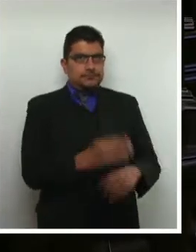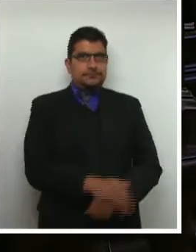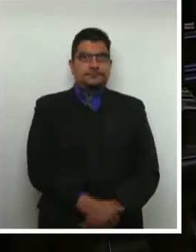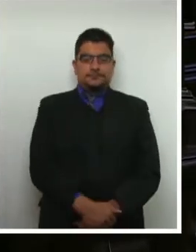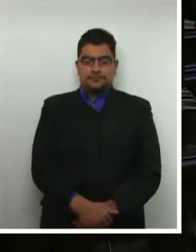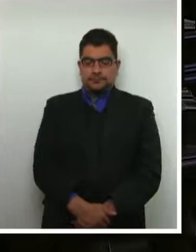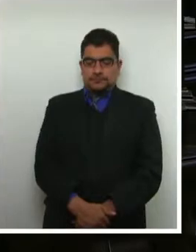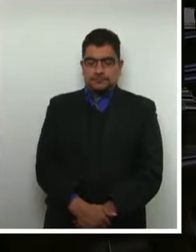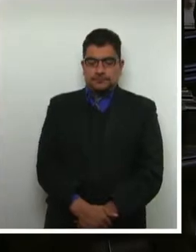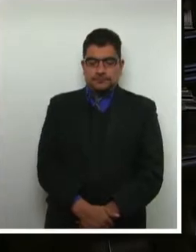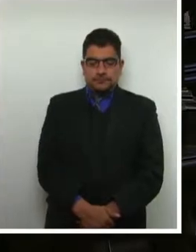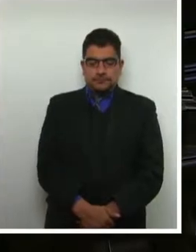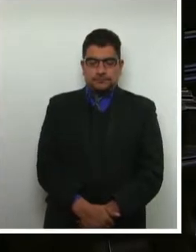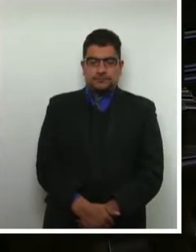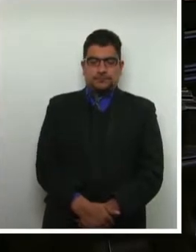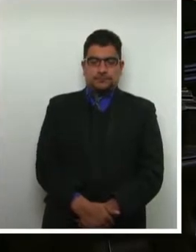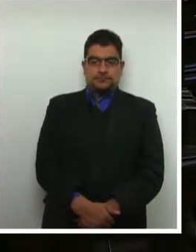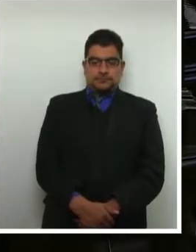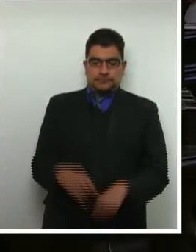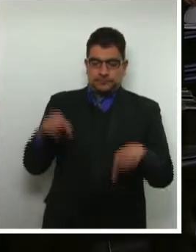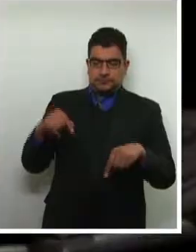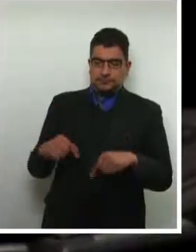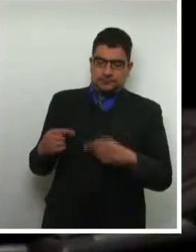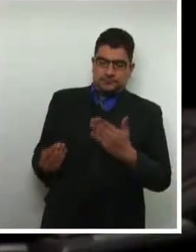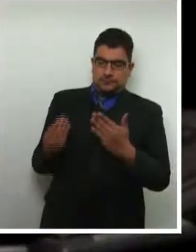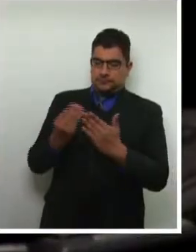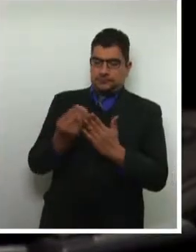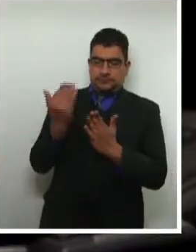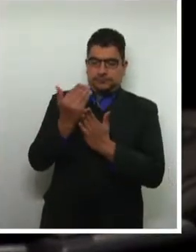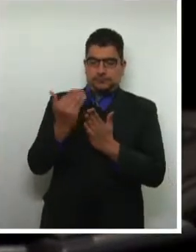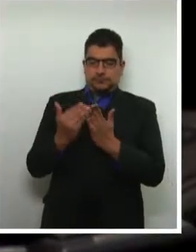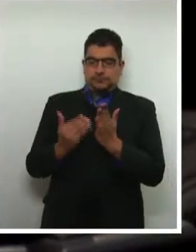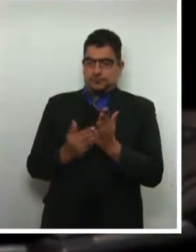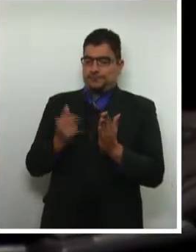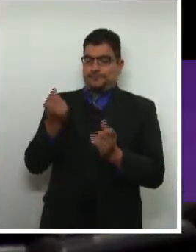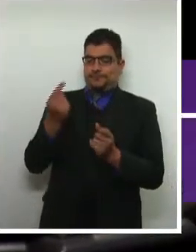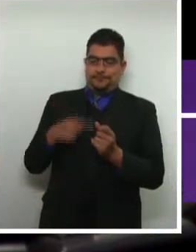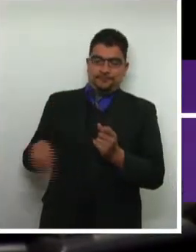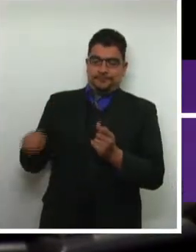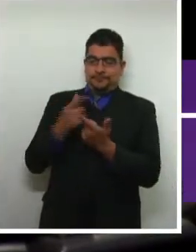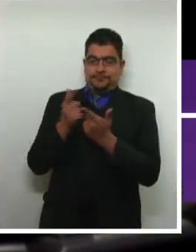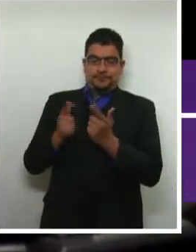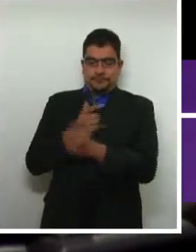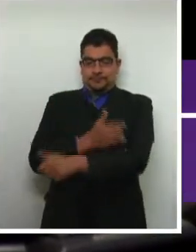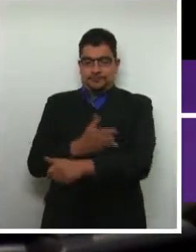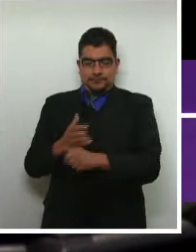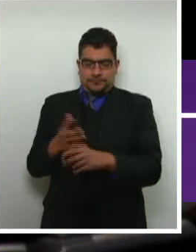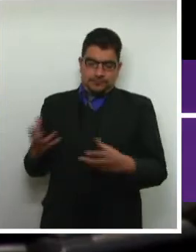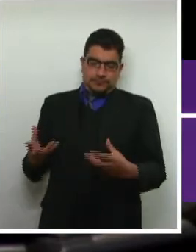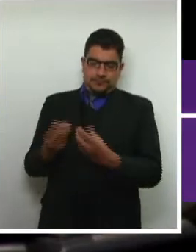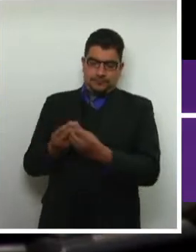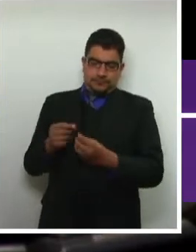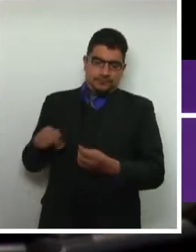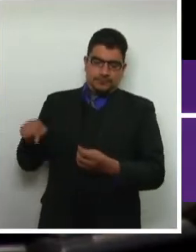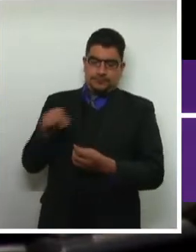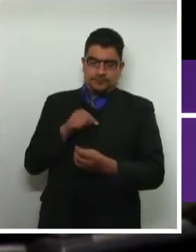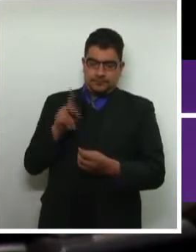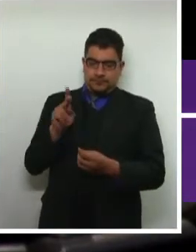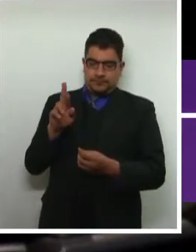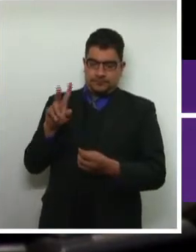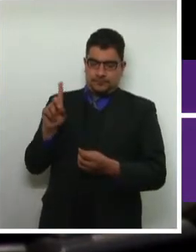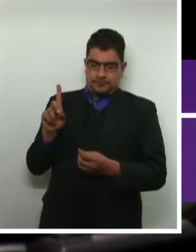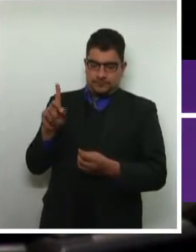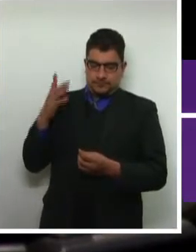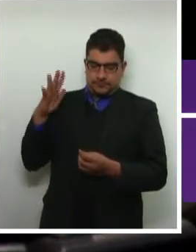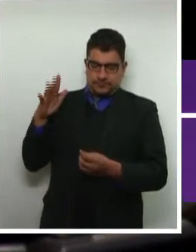presidente, aquí algunos de los argumentos por el cual los compañeros del grupo parlamentario del